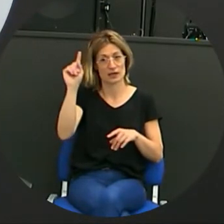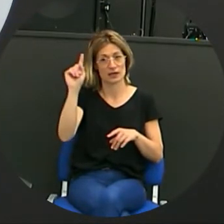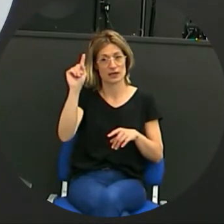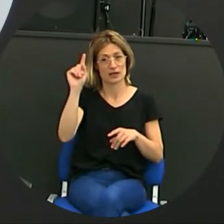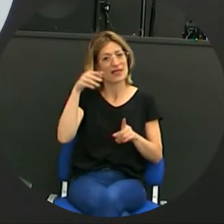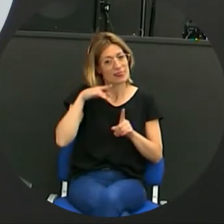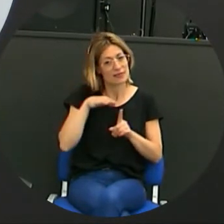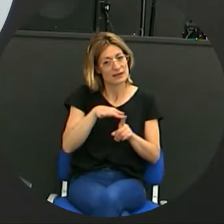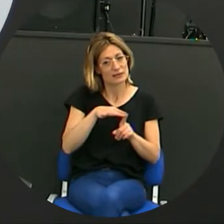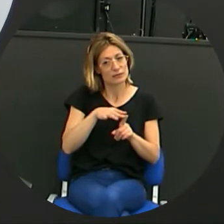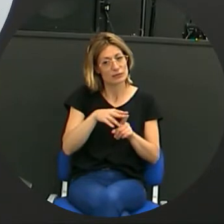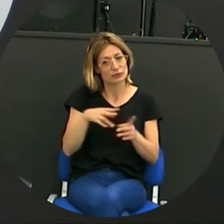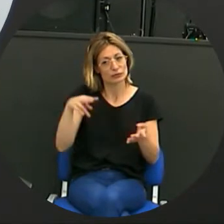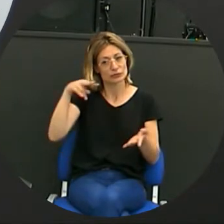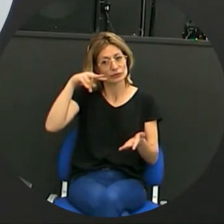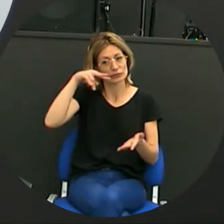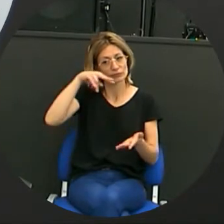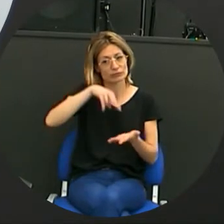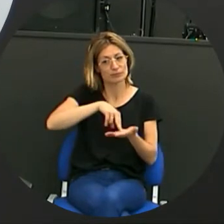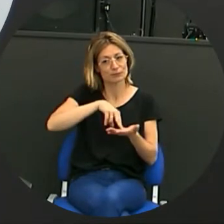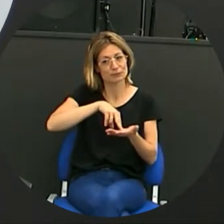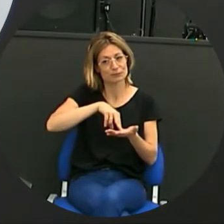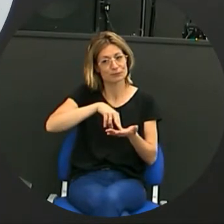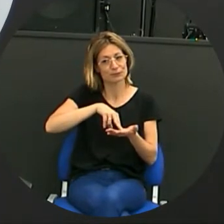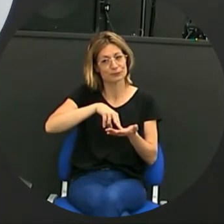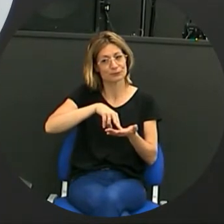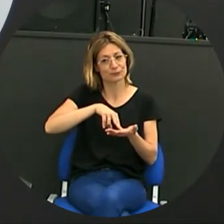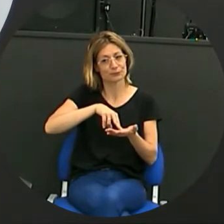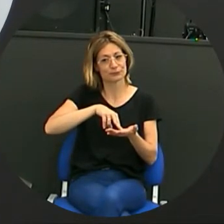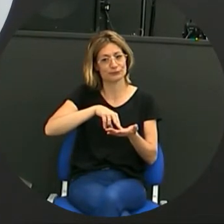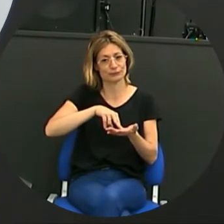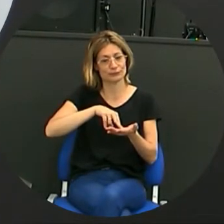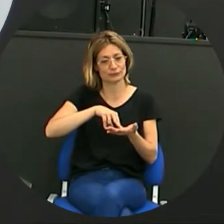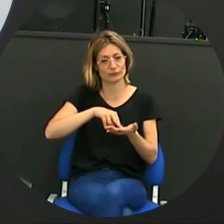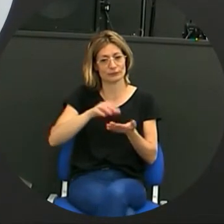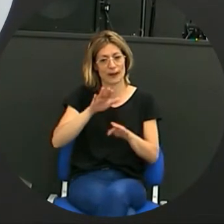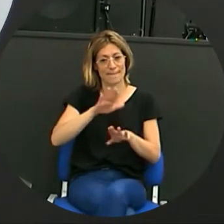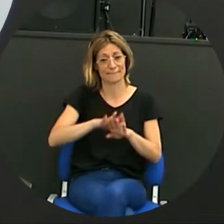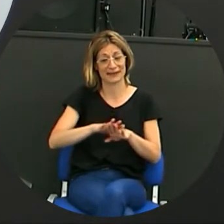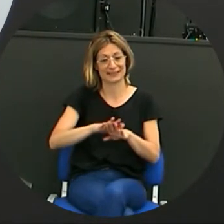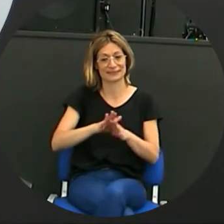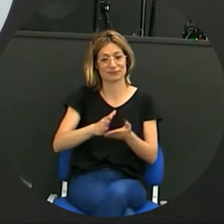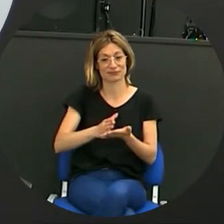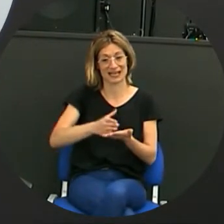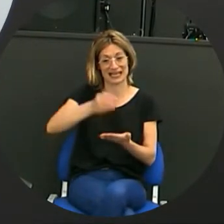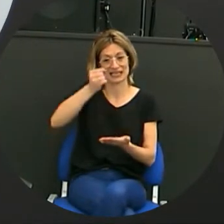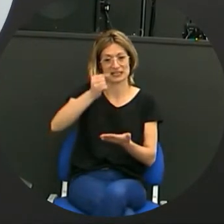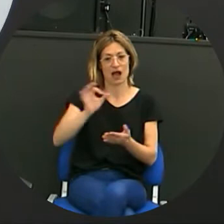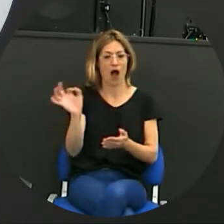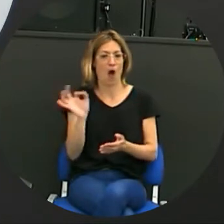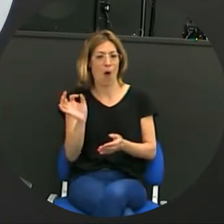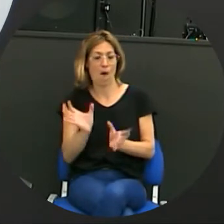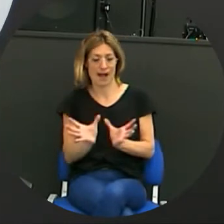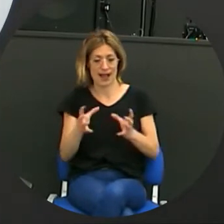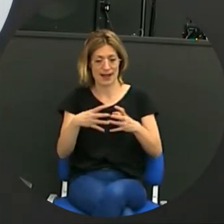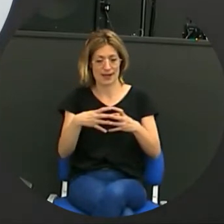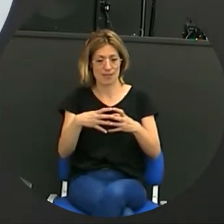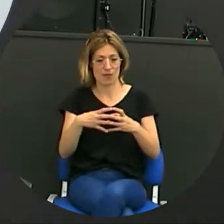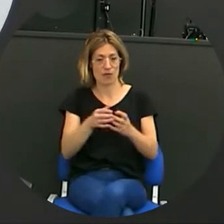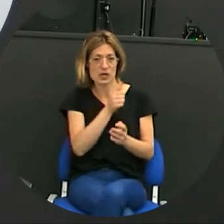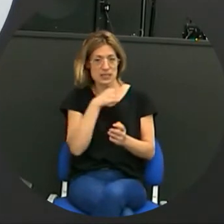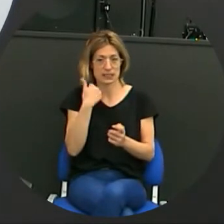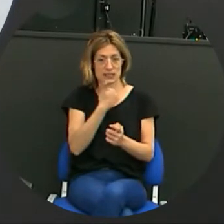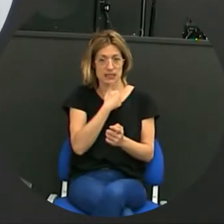que estaban para ser esa iglesia o ese equipo secreto de edificadores